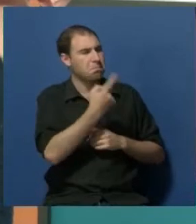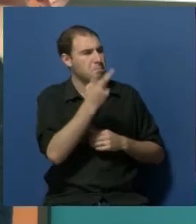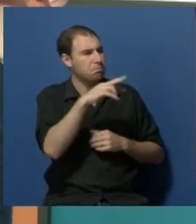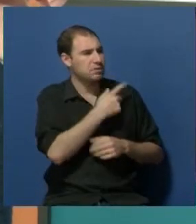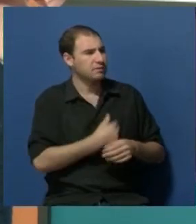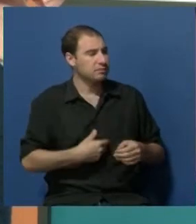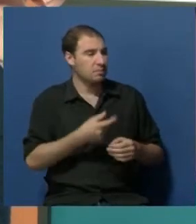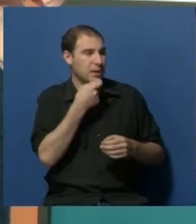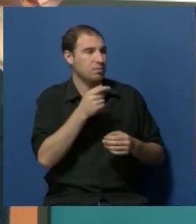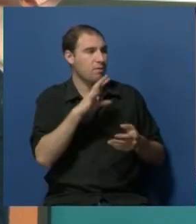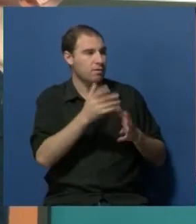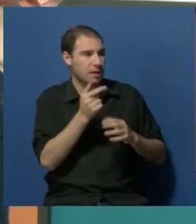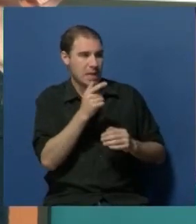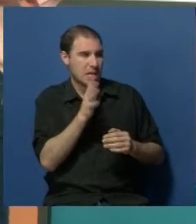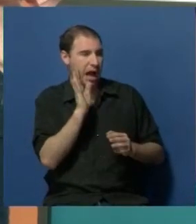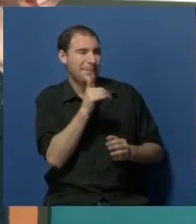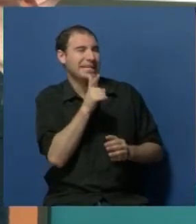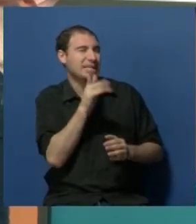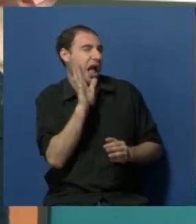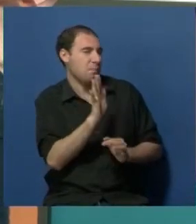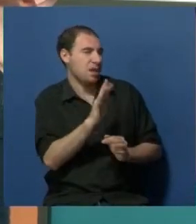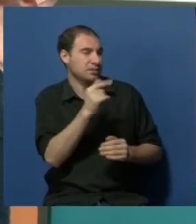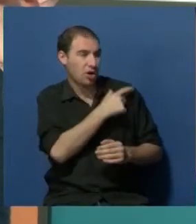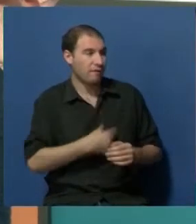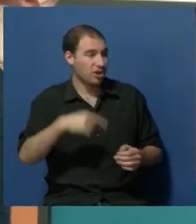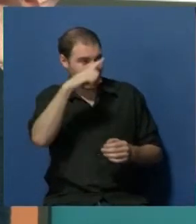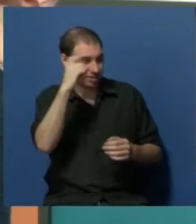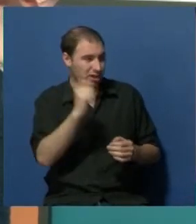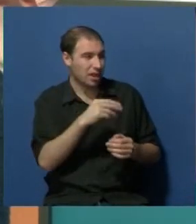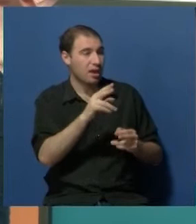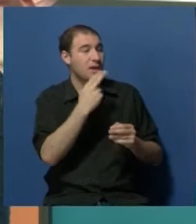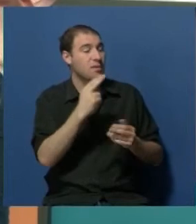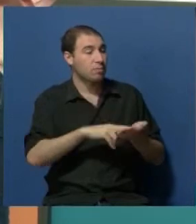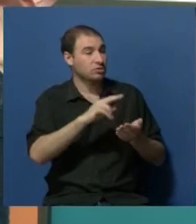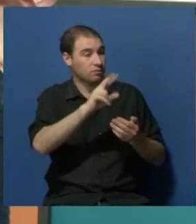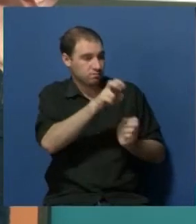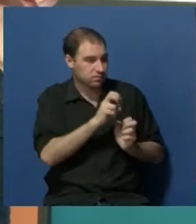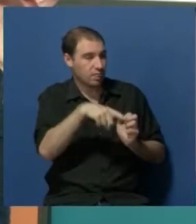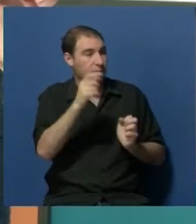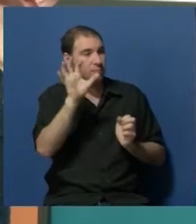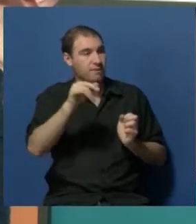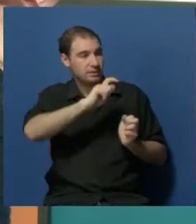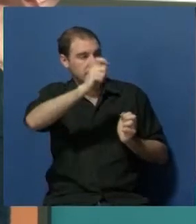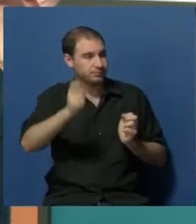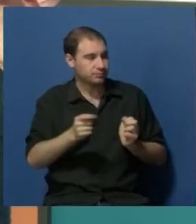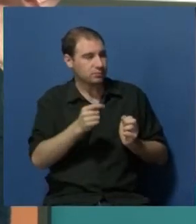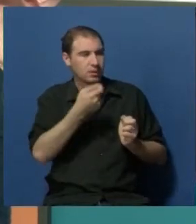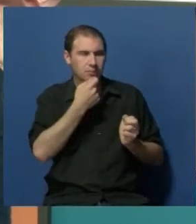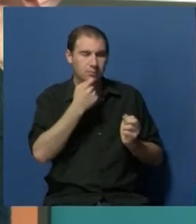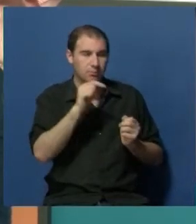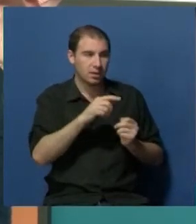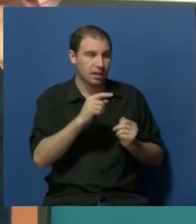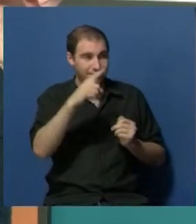termina siendo extorsivo un sistema donde el Estado nacional cobra el impuesto y luego lo redistribuye a las provincias. Para resguardar